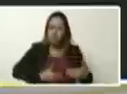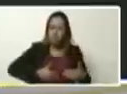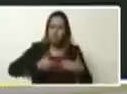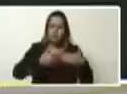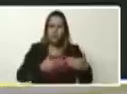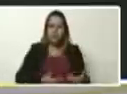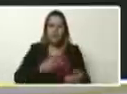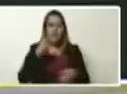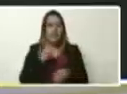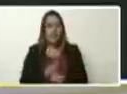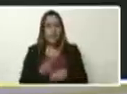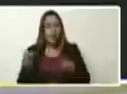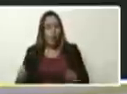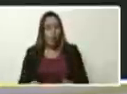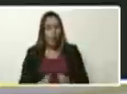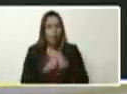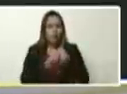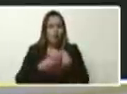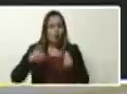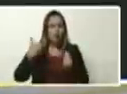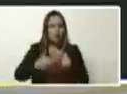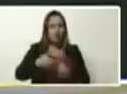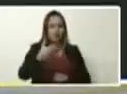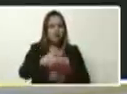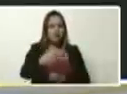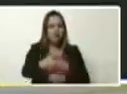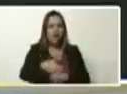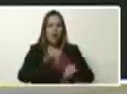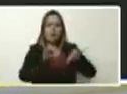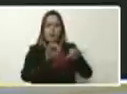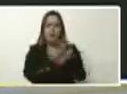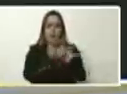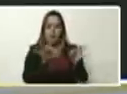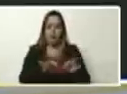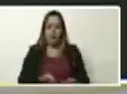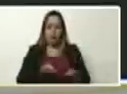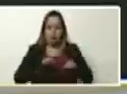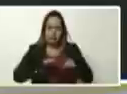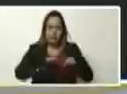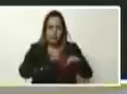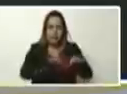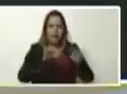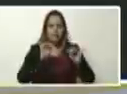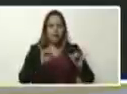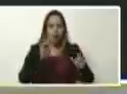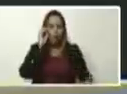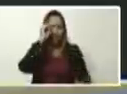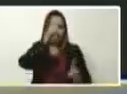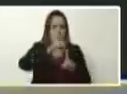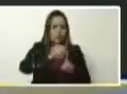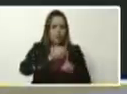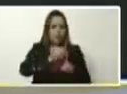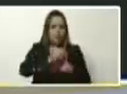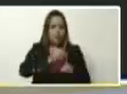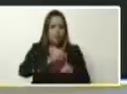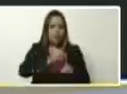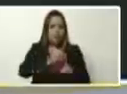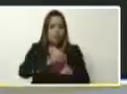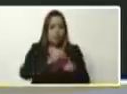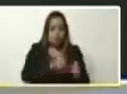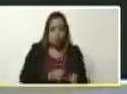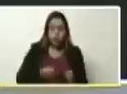y tenemos que remar todos acompasados al mismo ritmo hacia el mismo objetivo, para llevar el barco de la